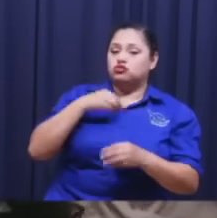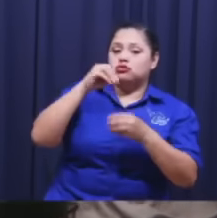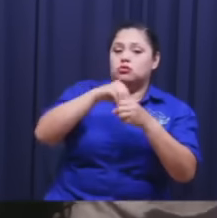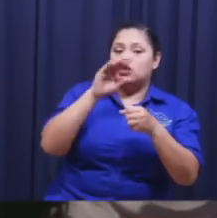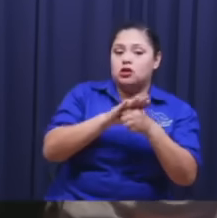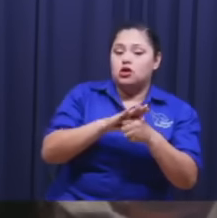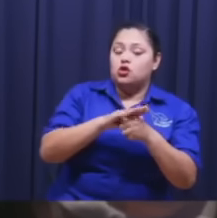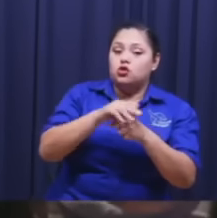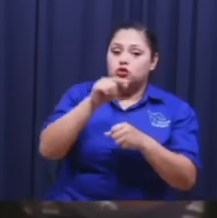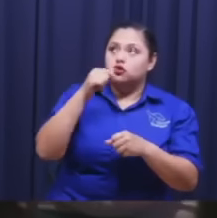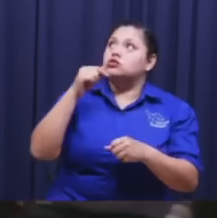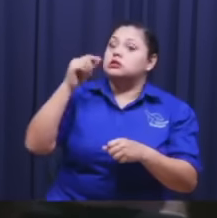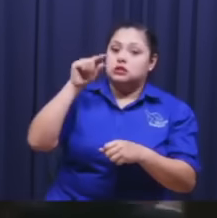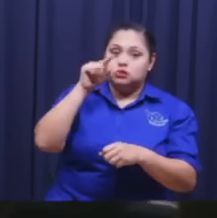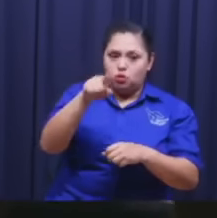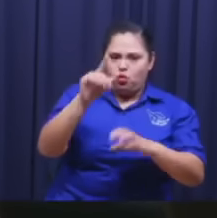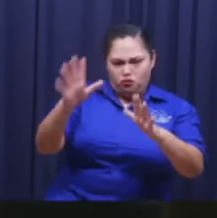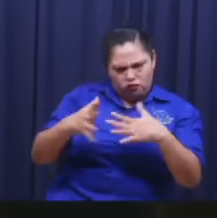resistir, yo te ayudo.